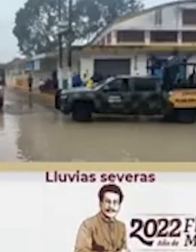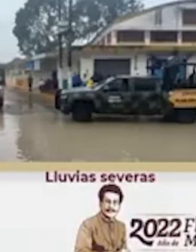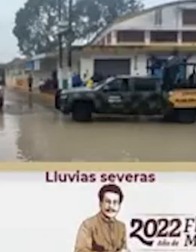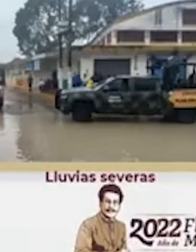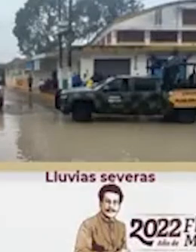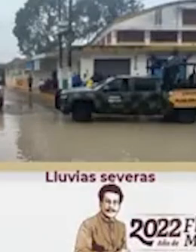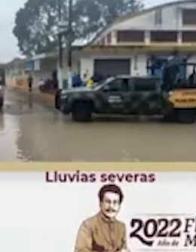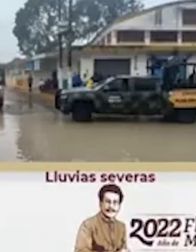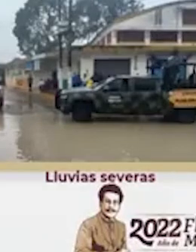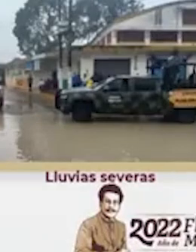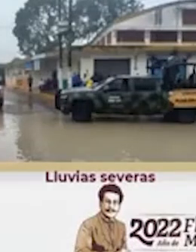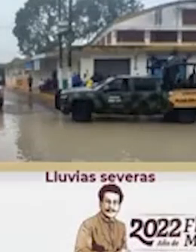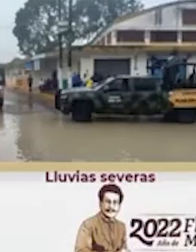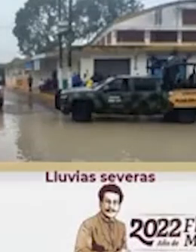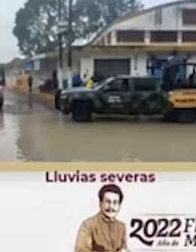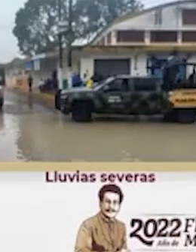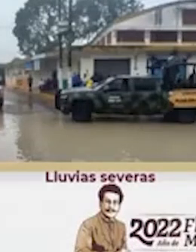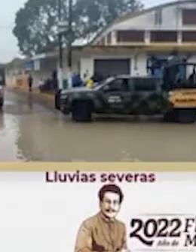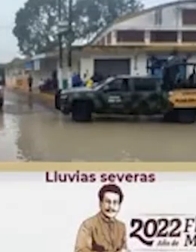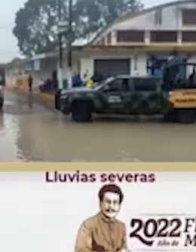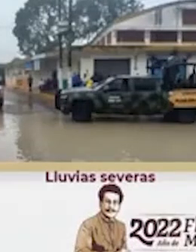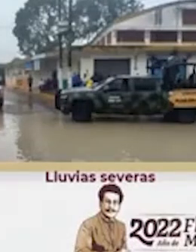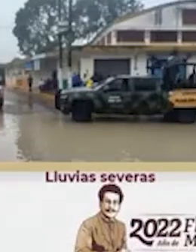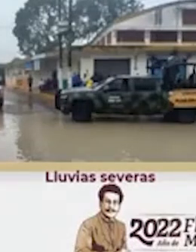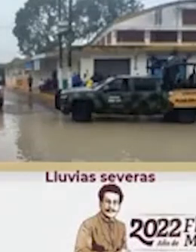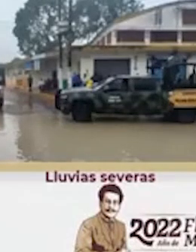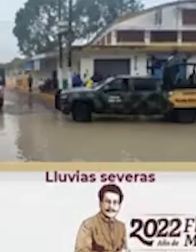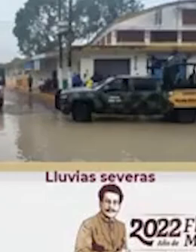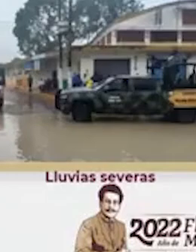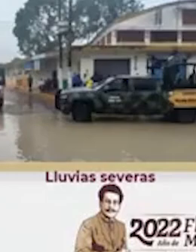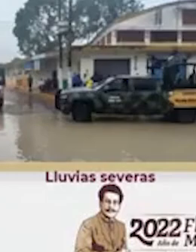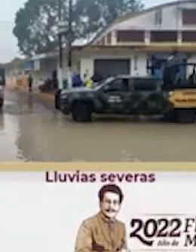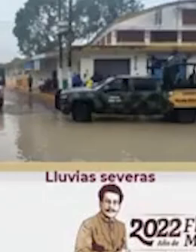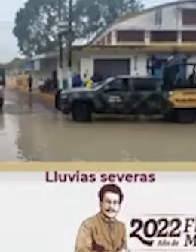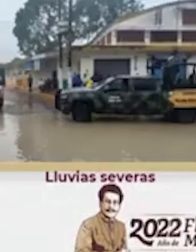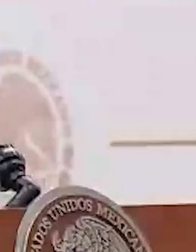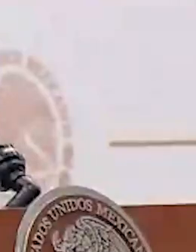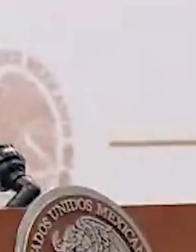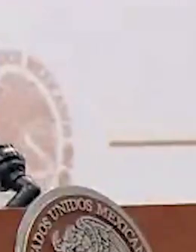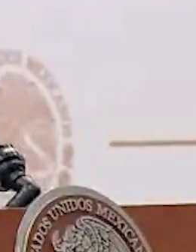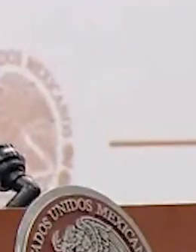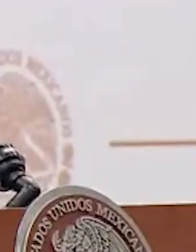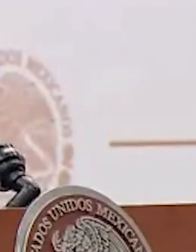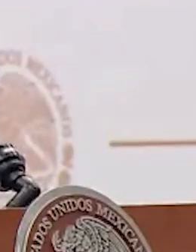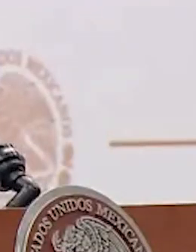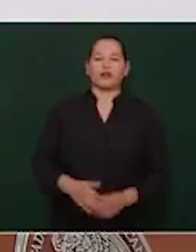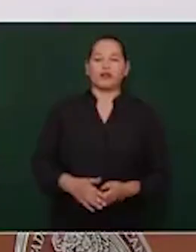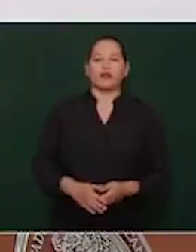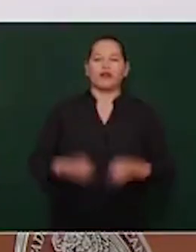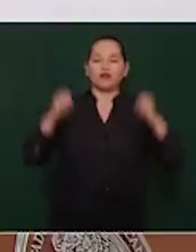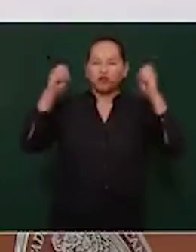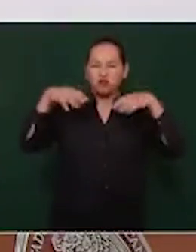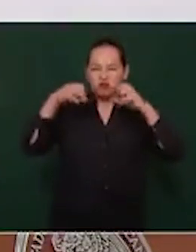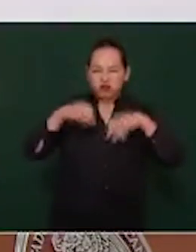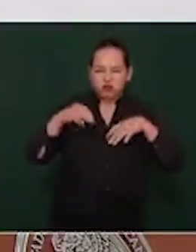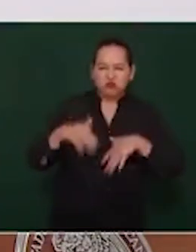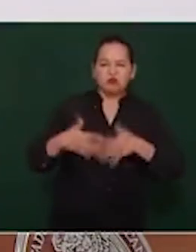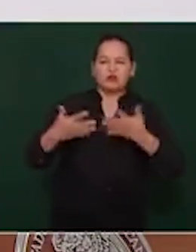principalmente atendiendo incendios forestales, derrame de sustancias, lluvias severas,